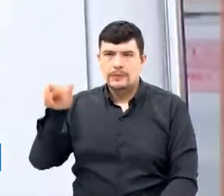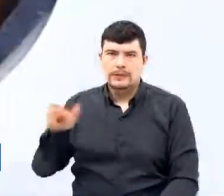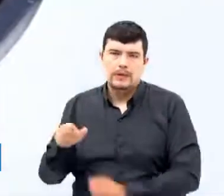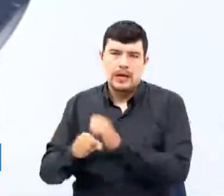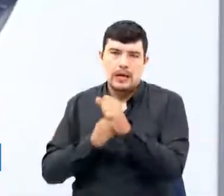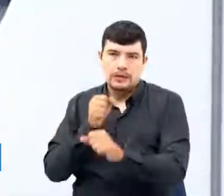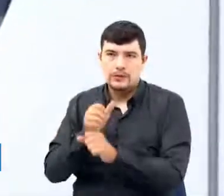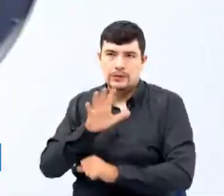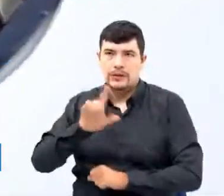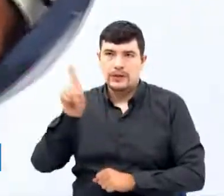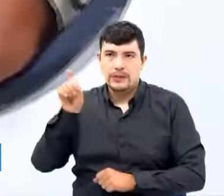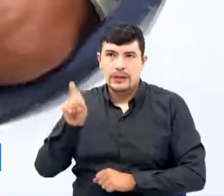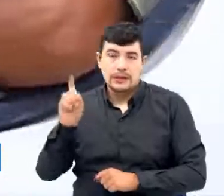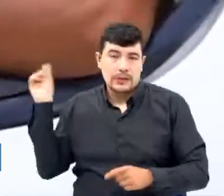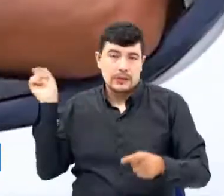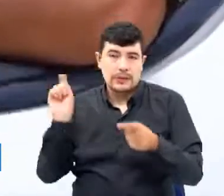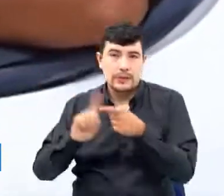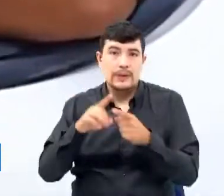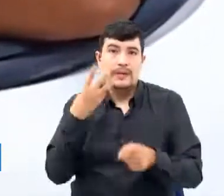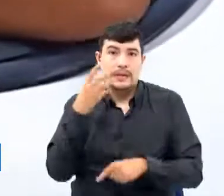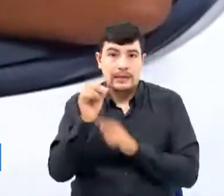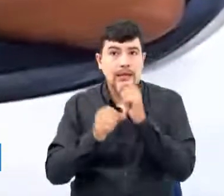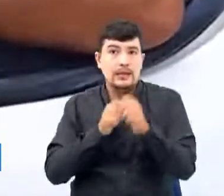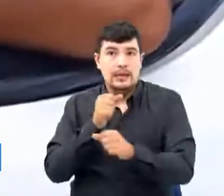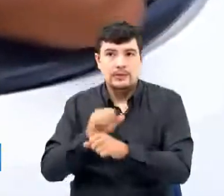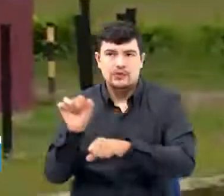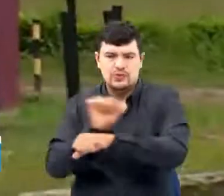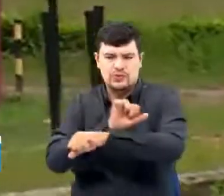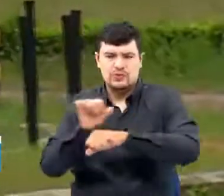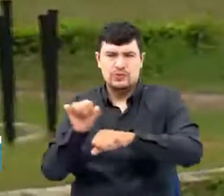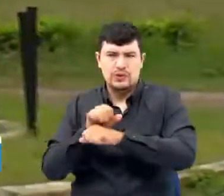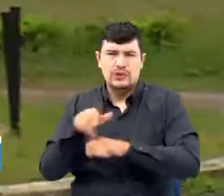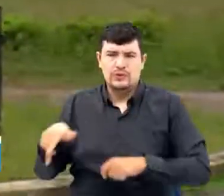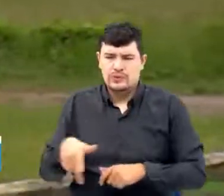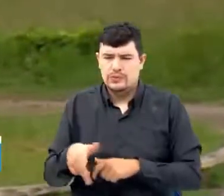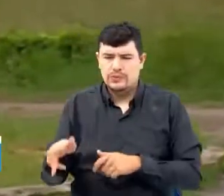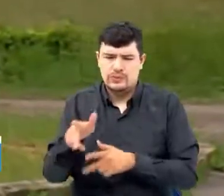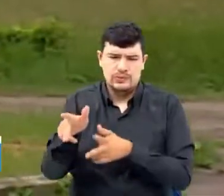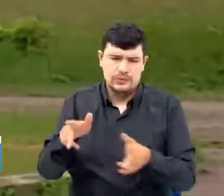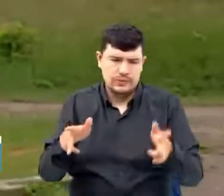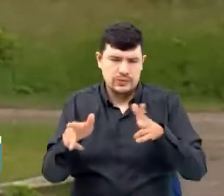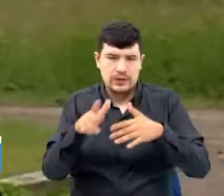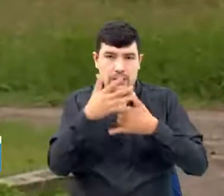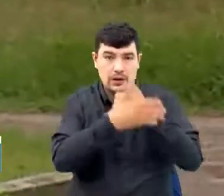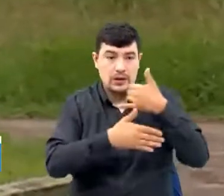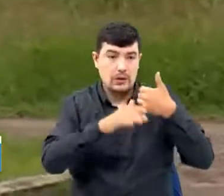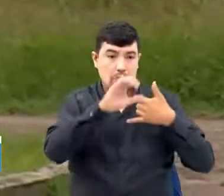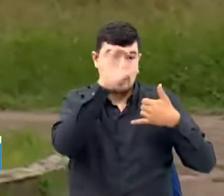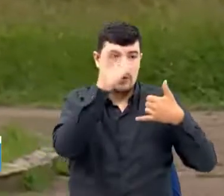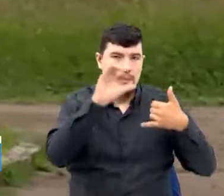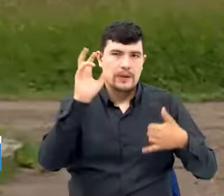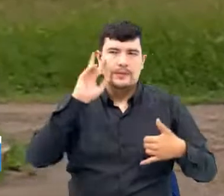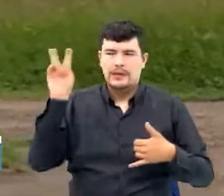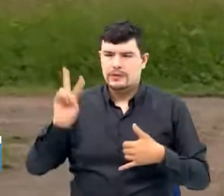años, de los cuales lleva 30 frente al volante. Ha recorrido diferentes caminos entre Colombia y